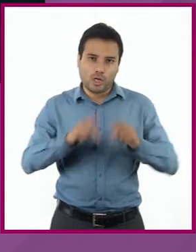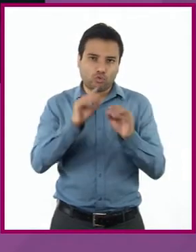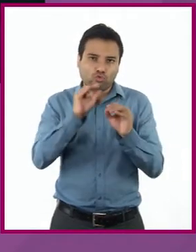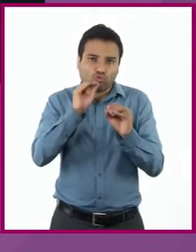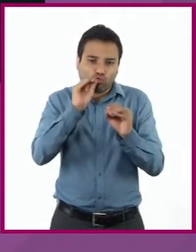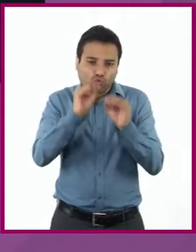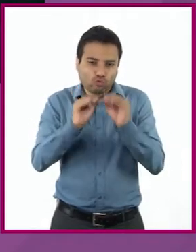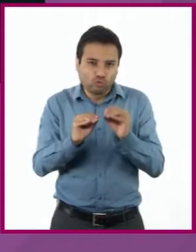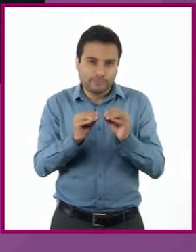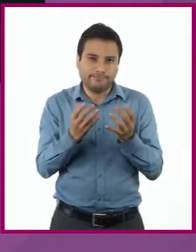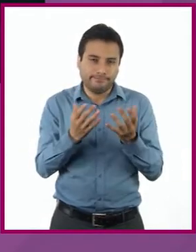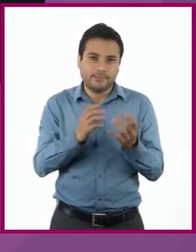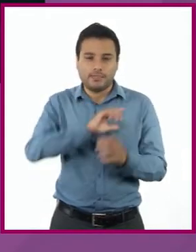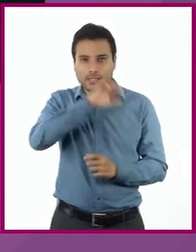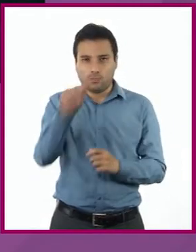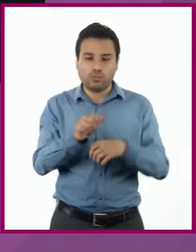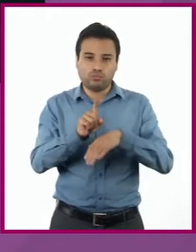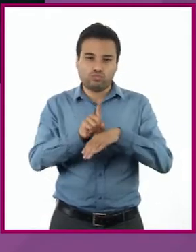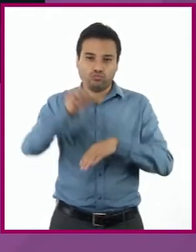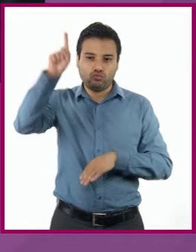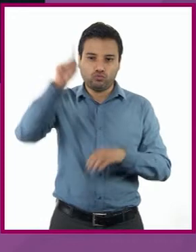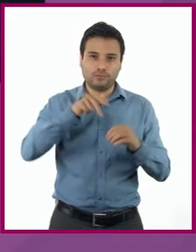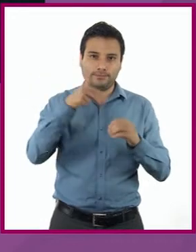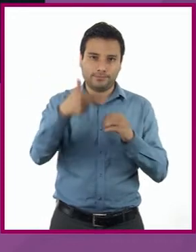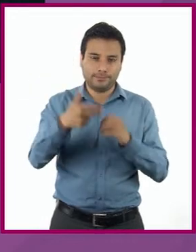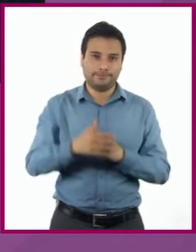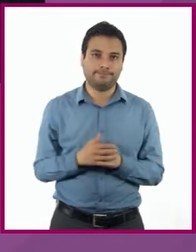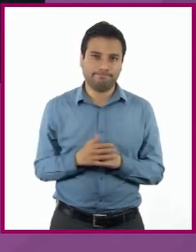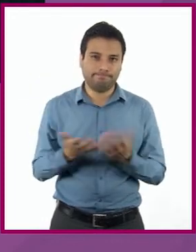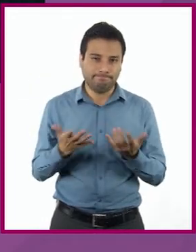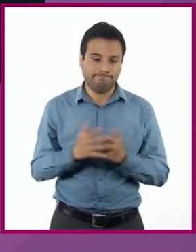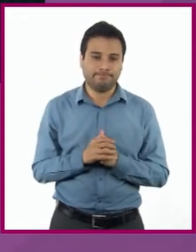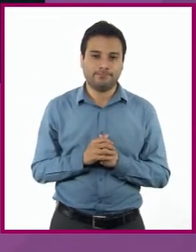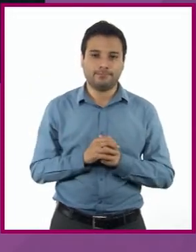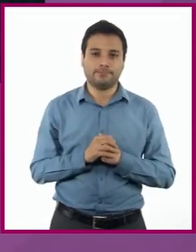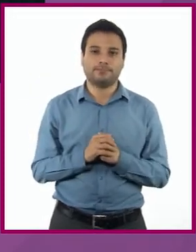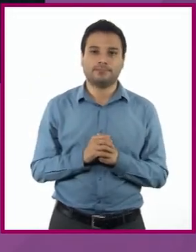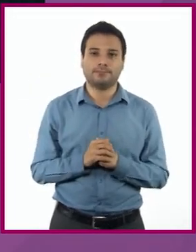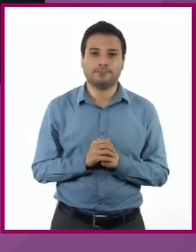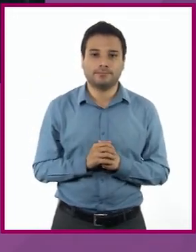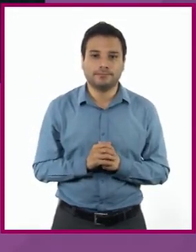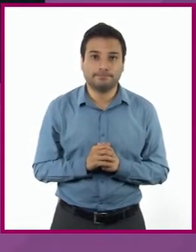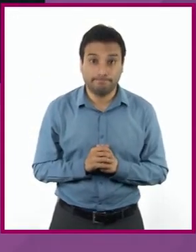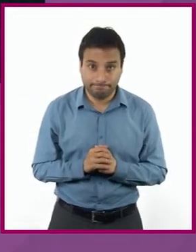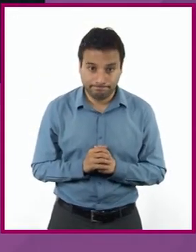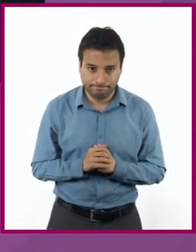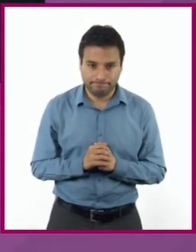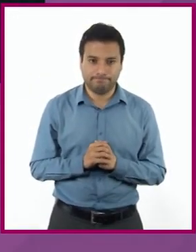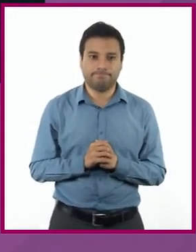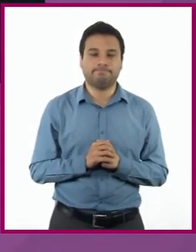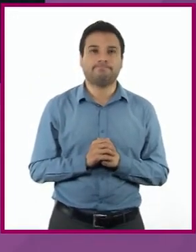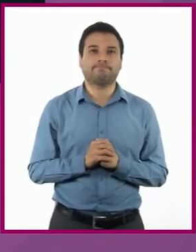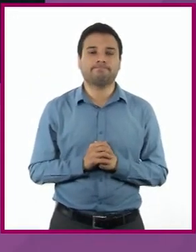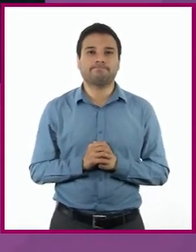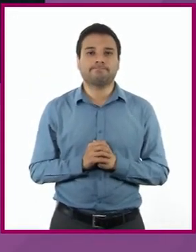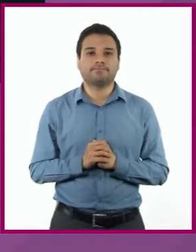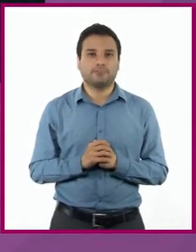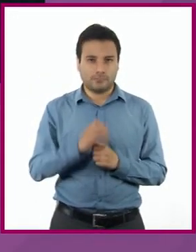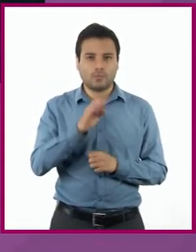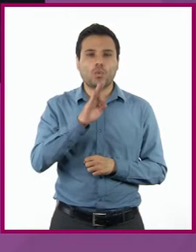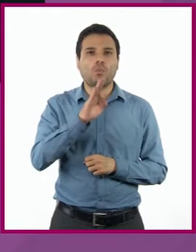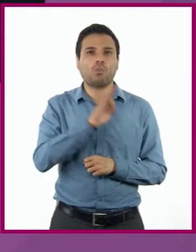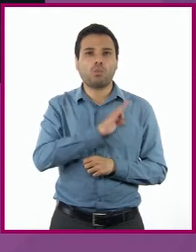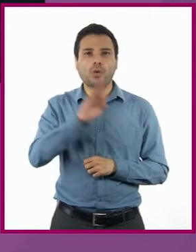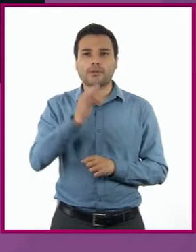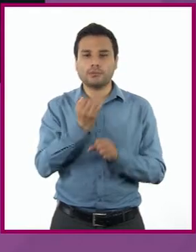por nosotros, los seres humanos. Nos sirven para conocer un poco más del universo y de la Tierra, porque obtienen datos que